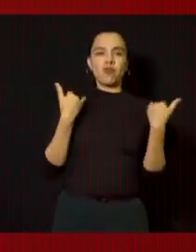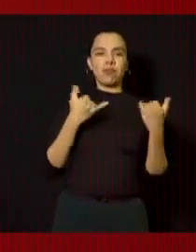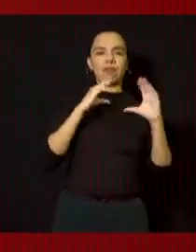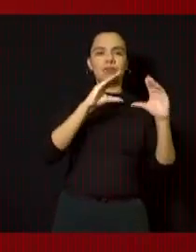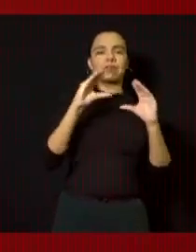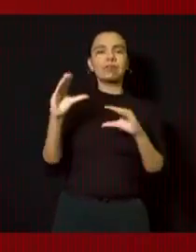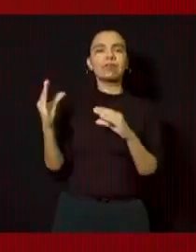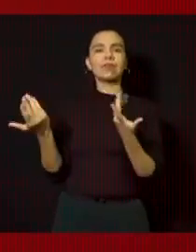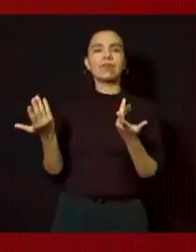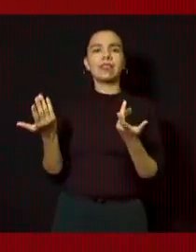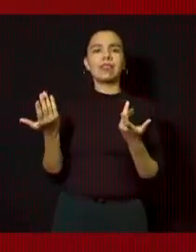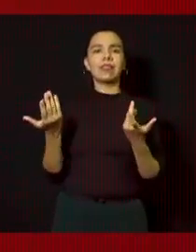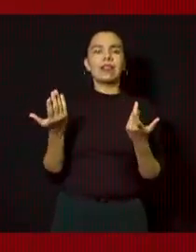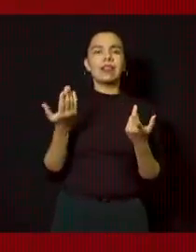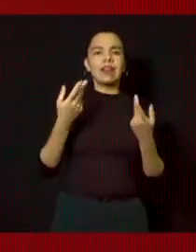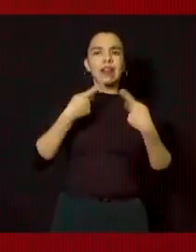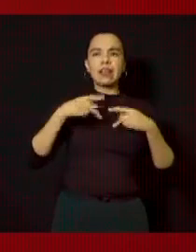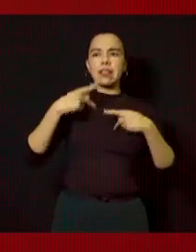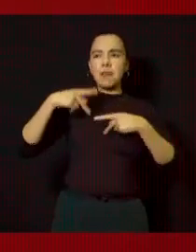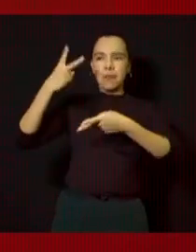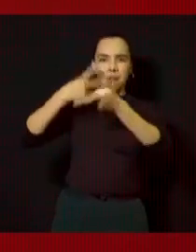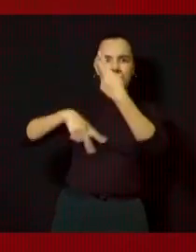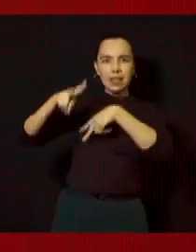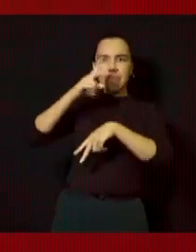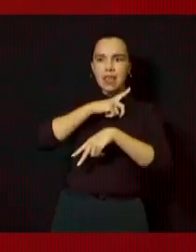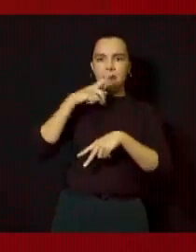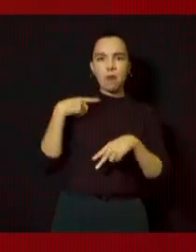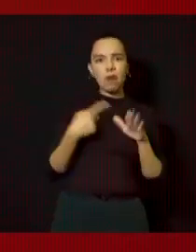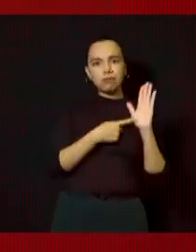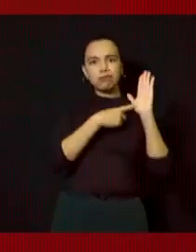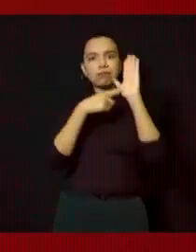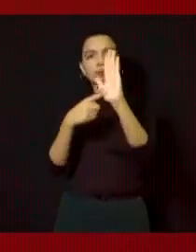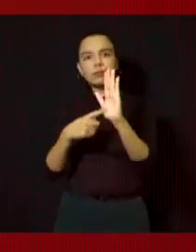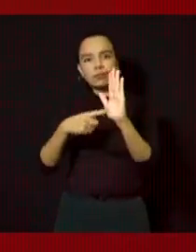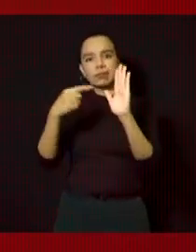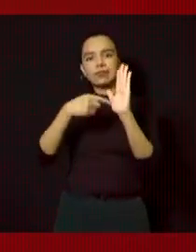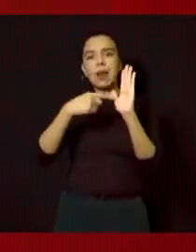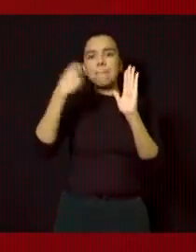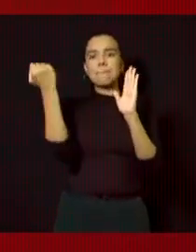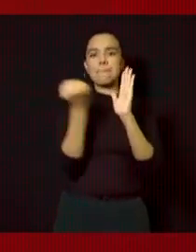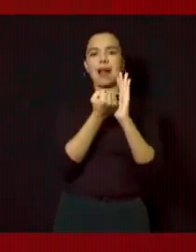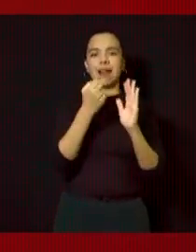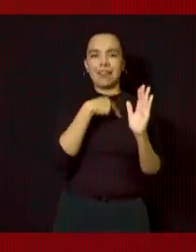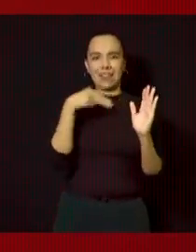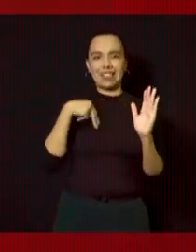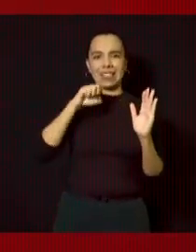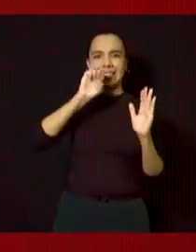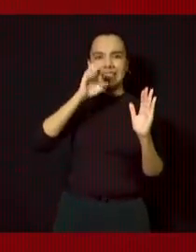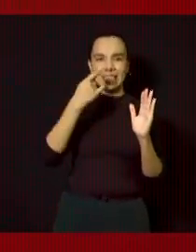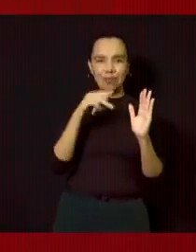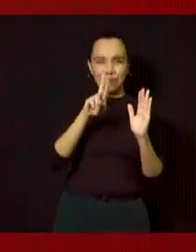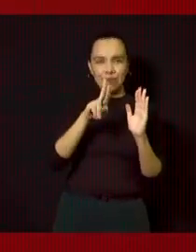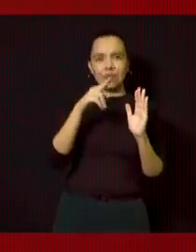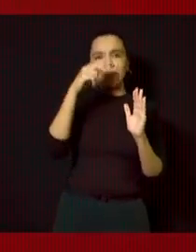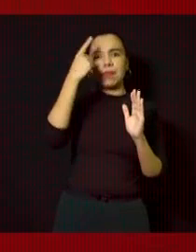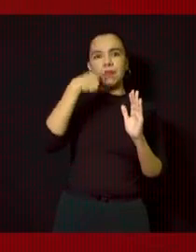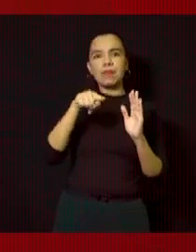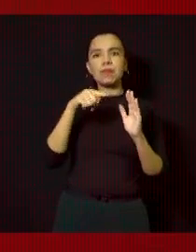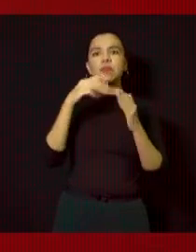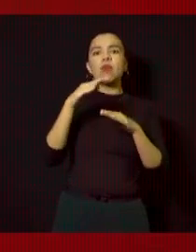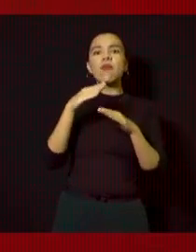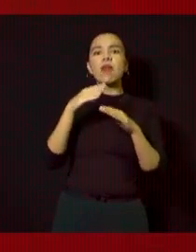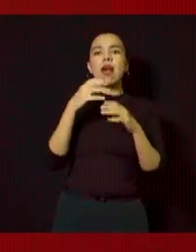tanto educar, a que la gente que viene conozca nuestra marca, que le va a ayudar a esa prevención que quieren acerca del